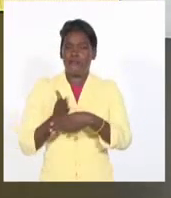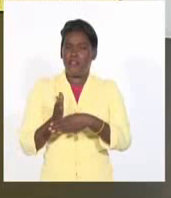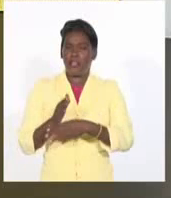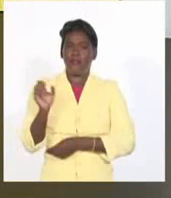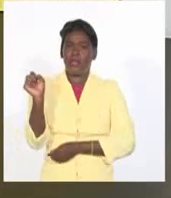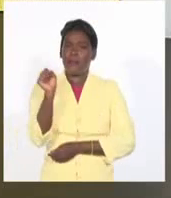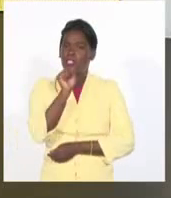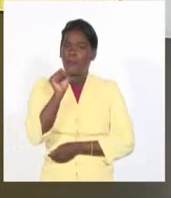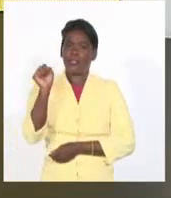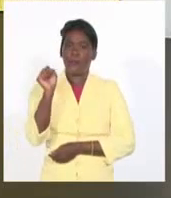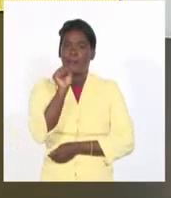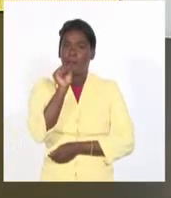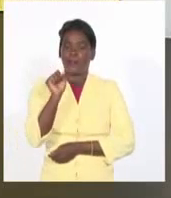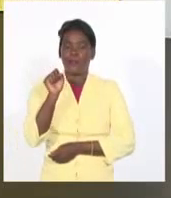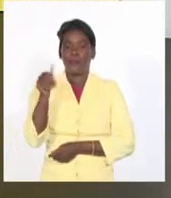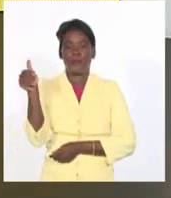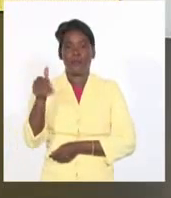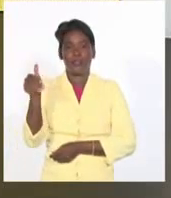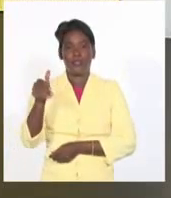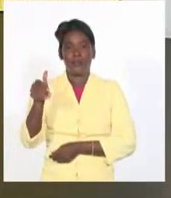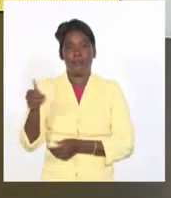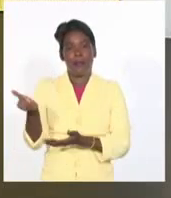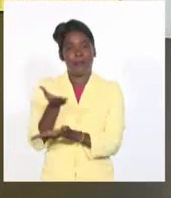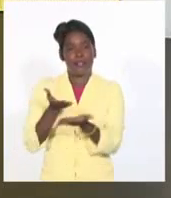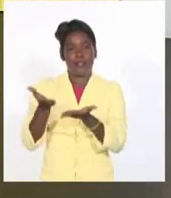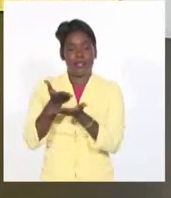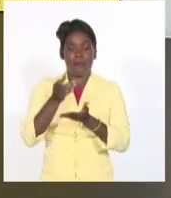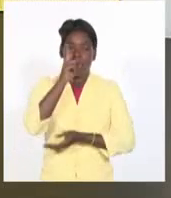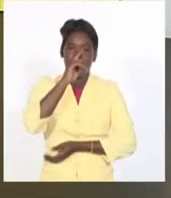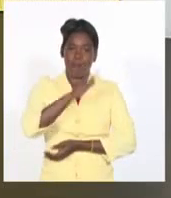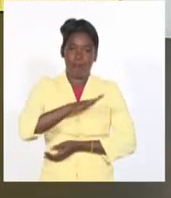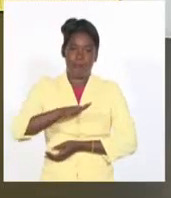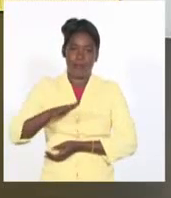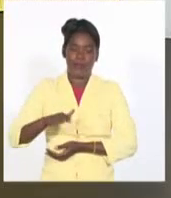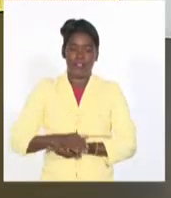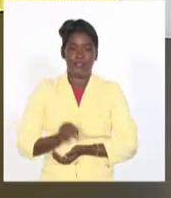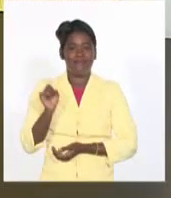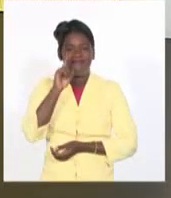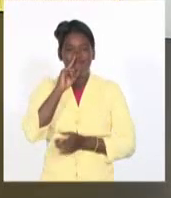Rey Montalvo, entre otros. Así, con la invitación finaliza nuestro